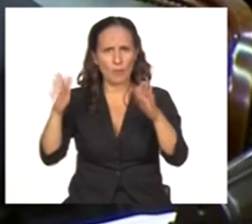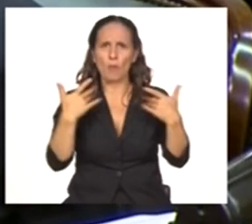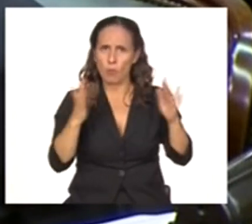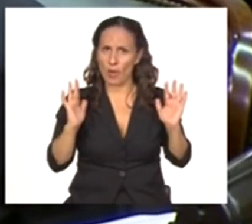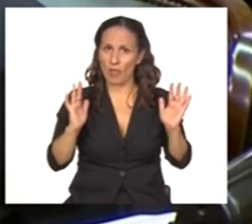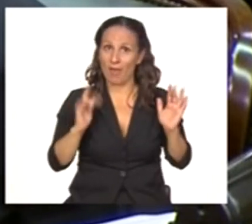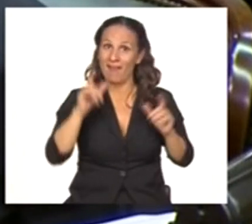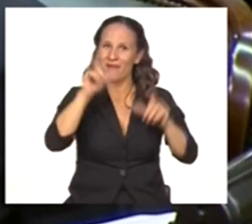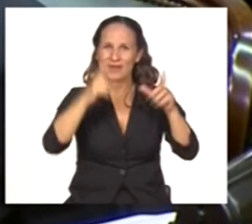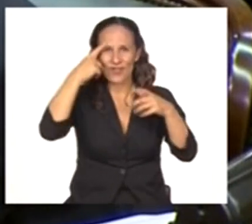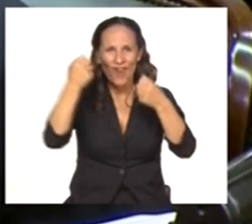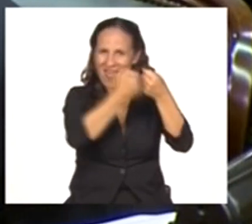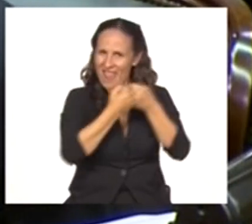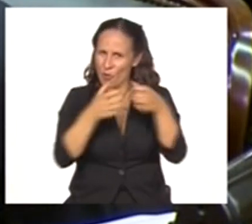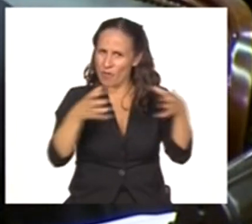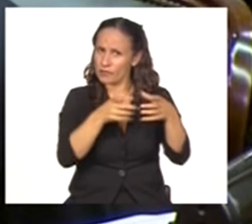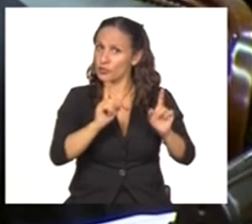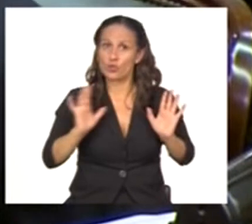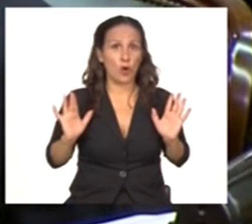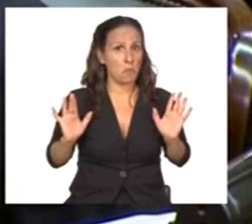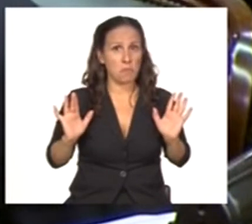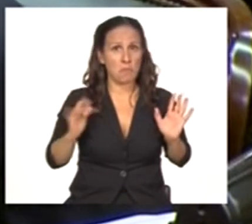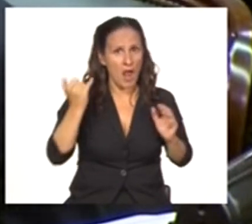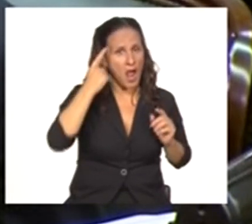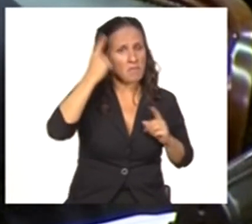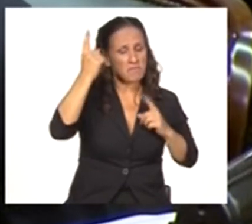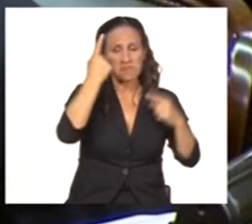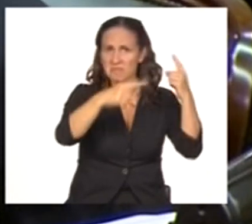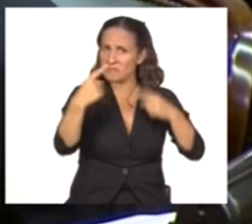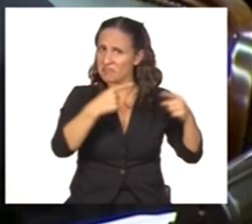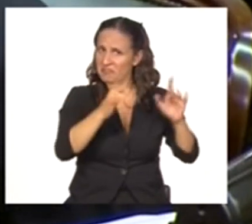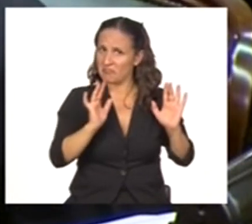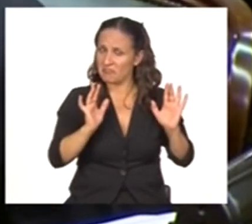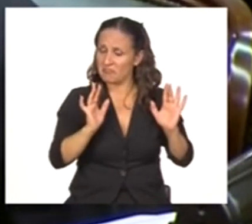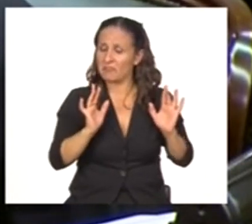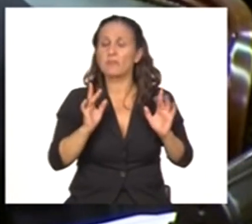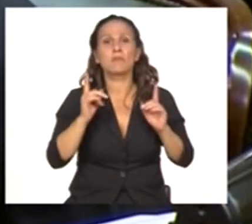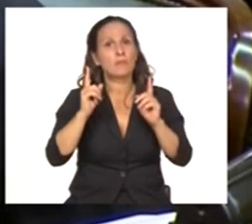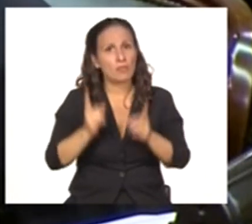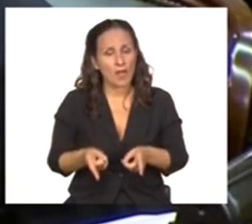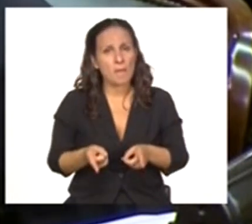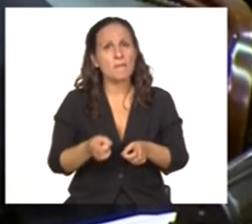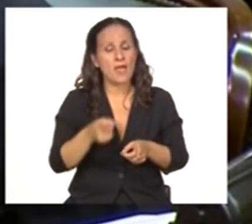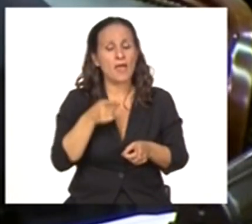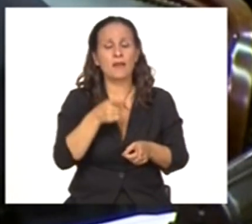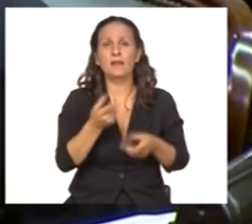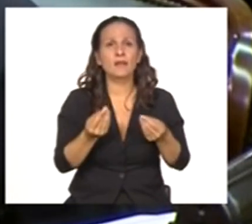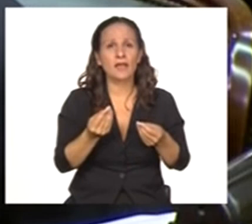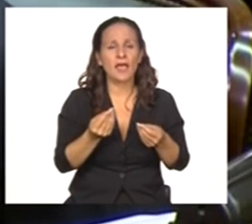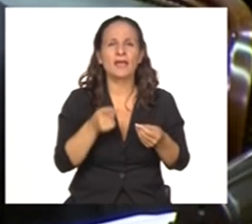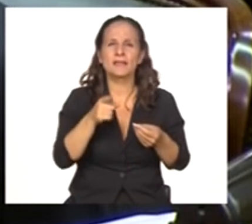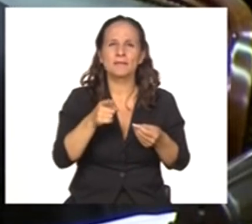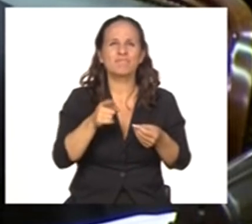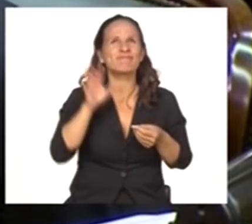igual, pero no solo no todos pensamos igual, sino además la realidad que existe a